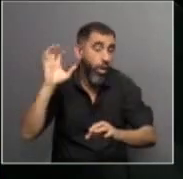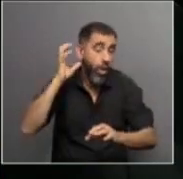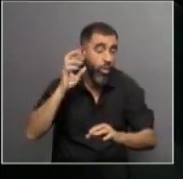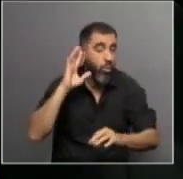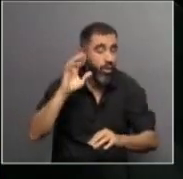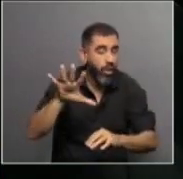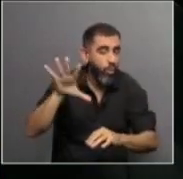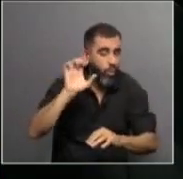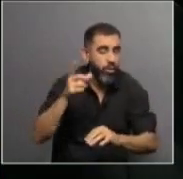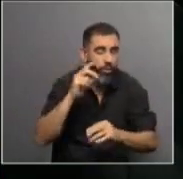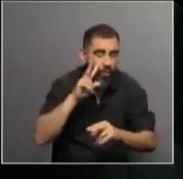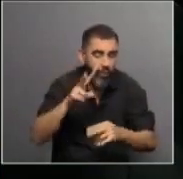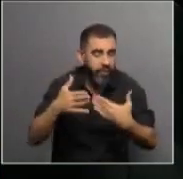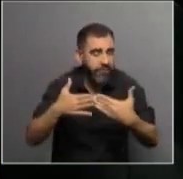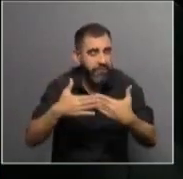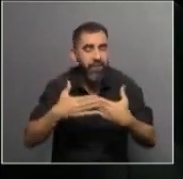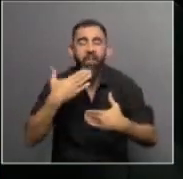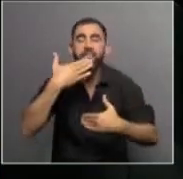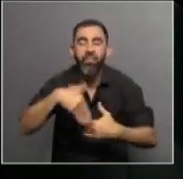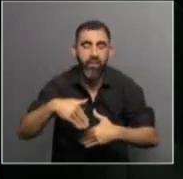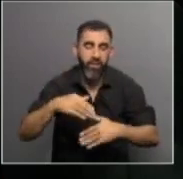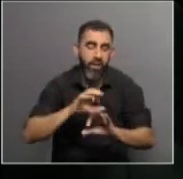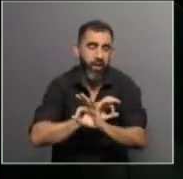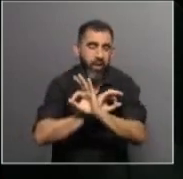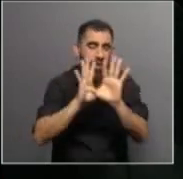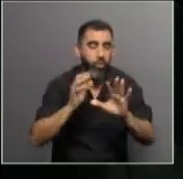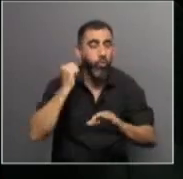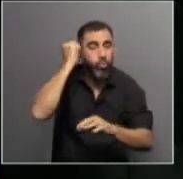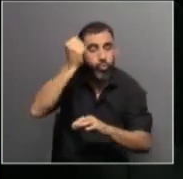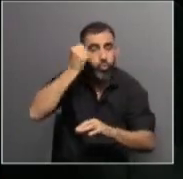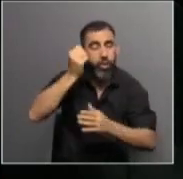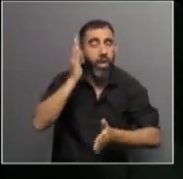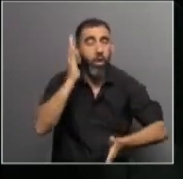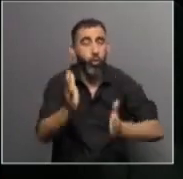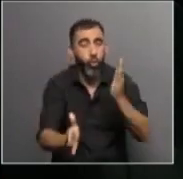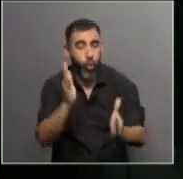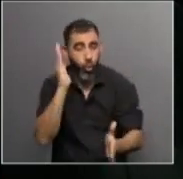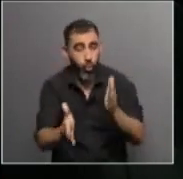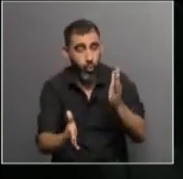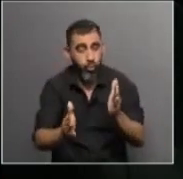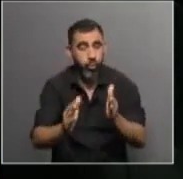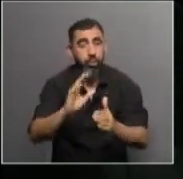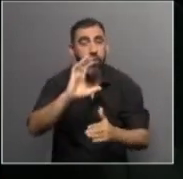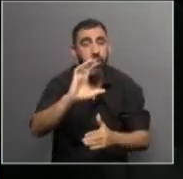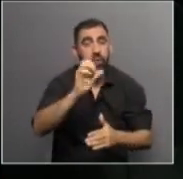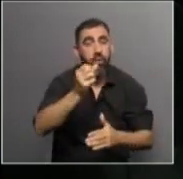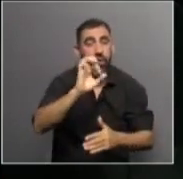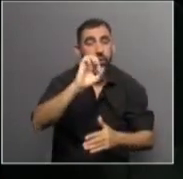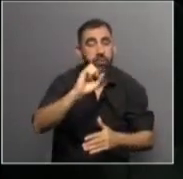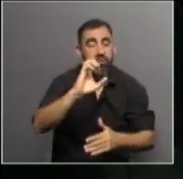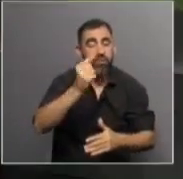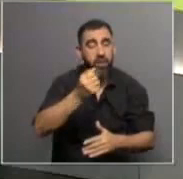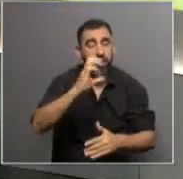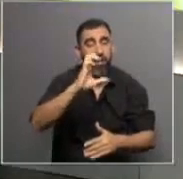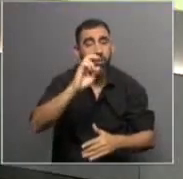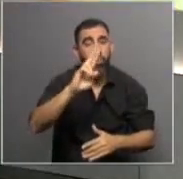que mirarlas de cerca para entenderlas un poco más. Soñar Robots es el documental. Pablo Casacuberta es su director, está en comunicación